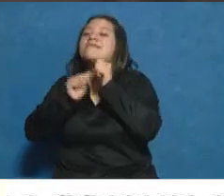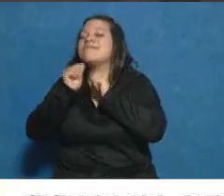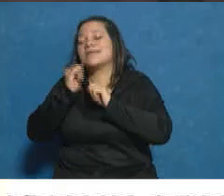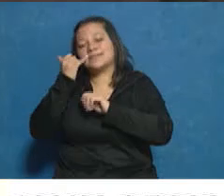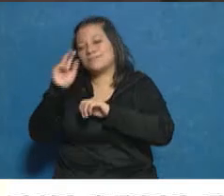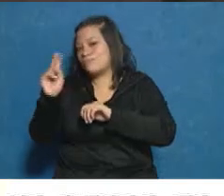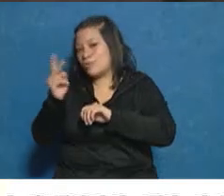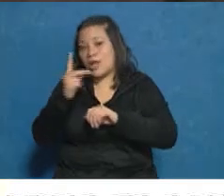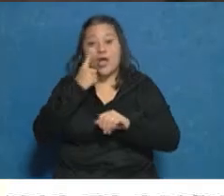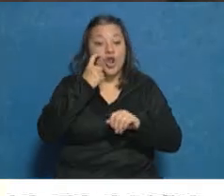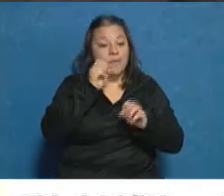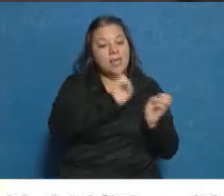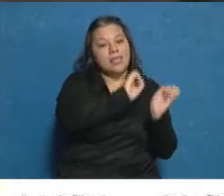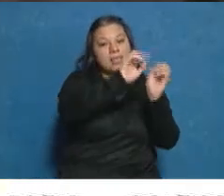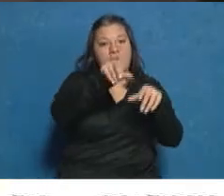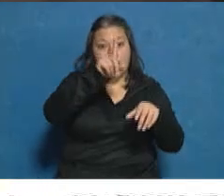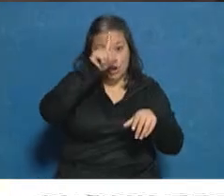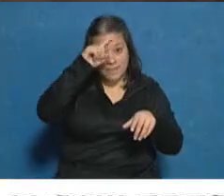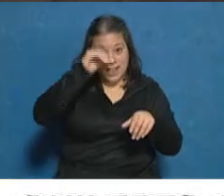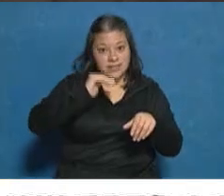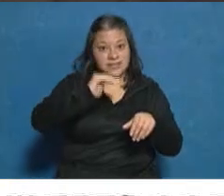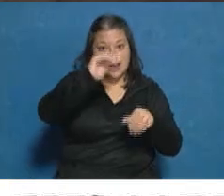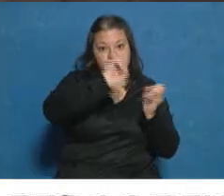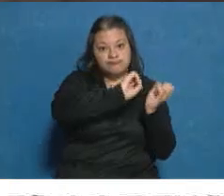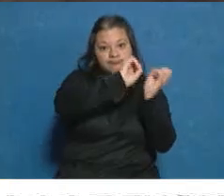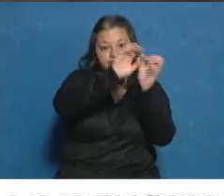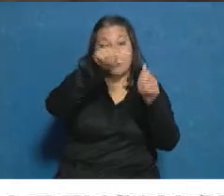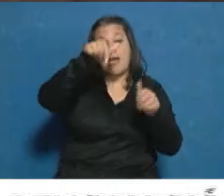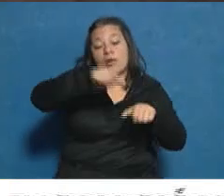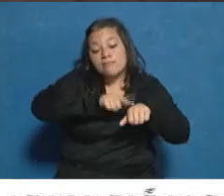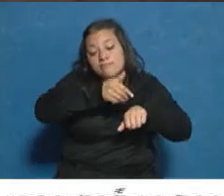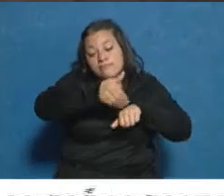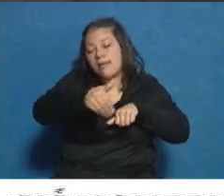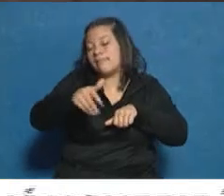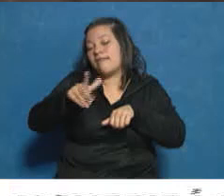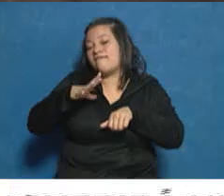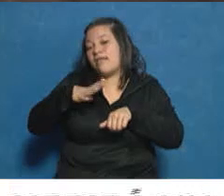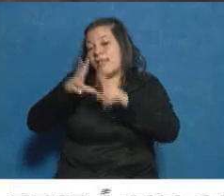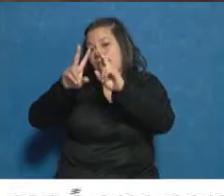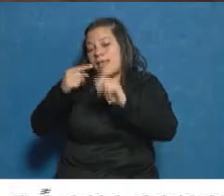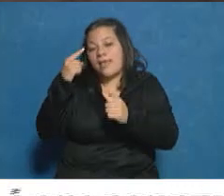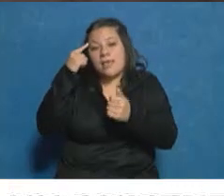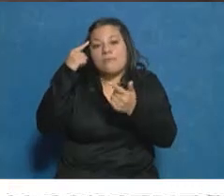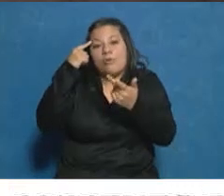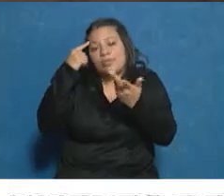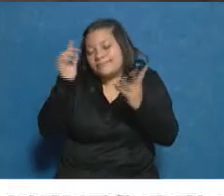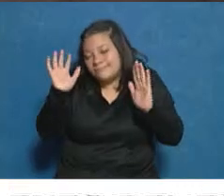signos vitales, que el hombre había sido trasladado entonces al Hospital Central, y de ahora en más quedará a investigar. Las hipótesis son estas.